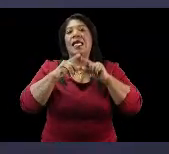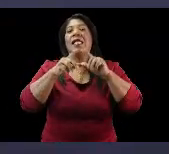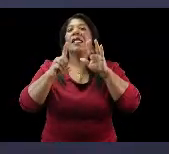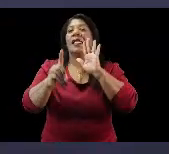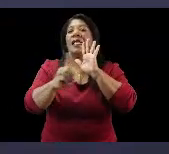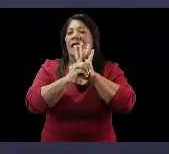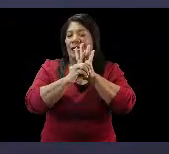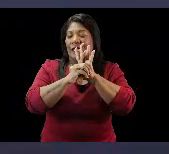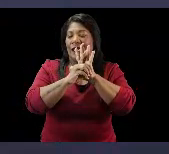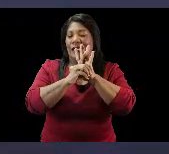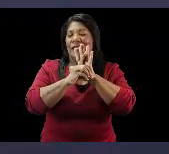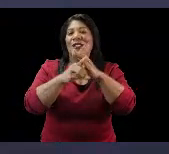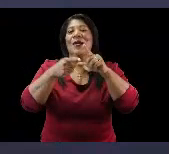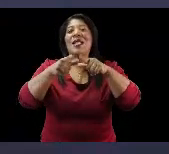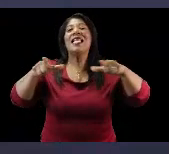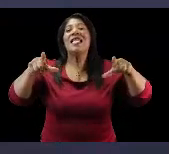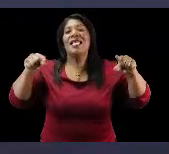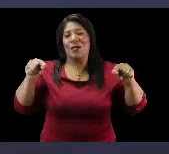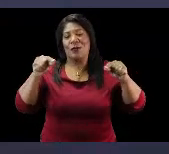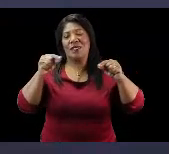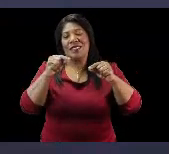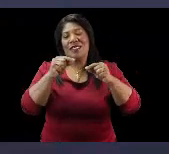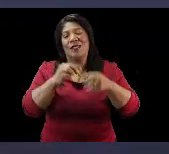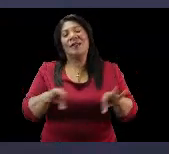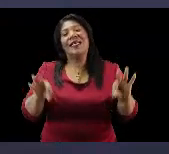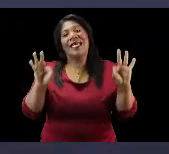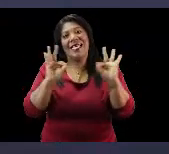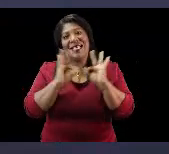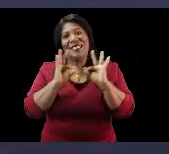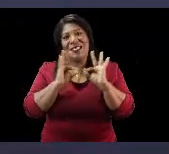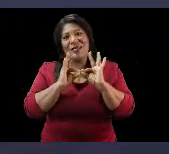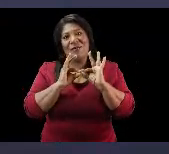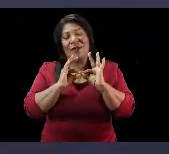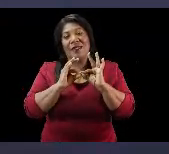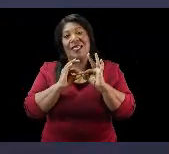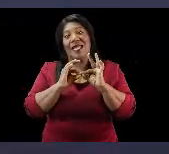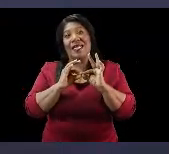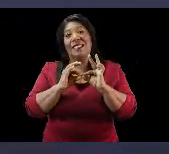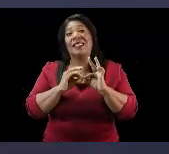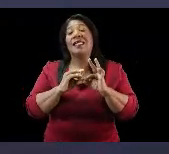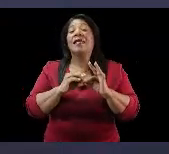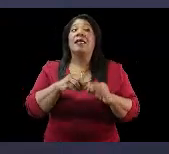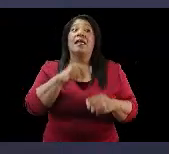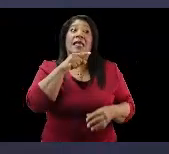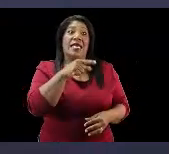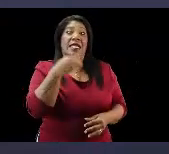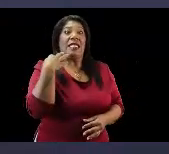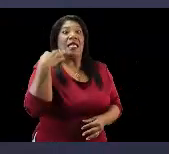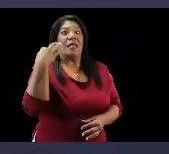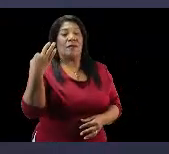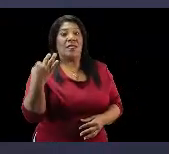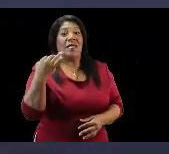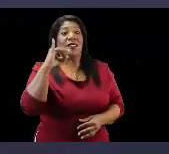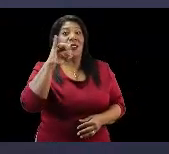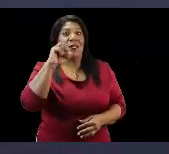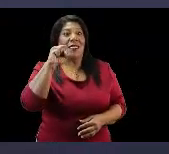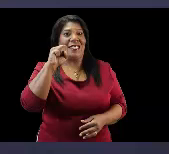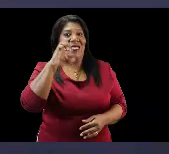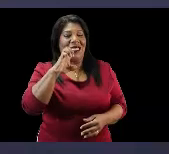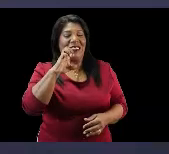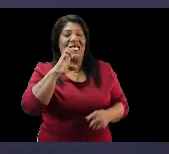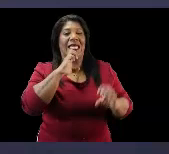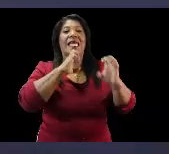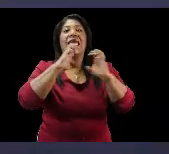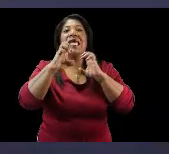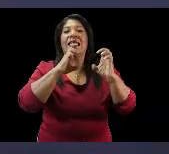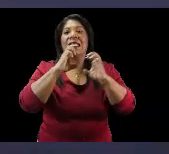derechos lingüísticos de la cultura. Entonces es muy importante que para mí, que en la universidad,